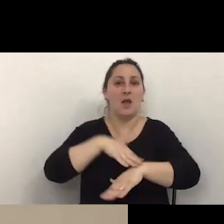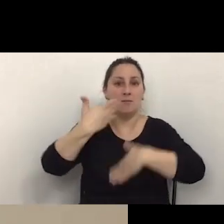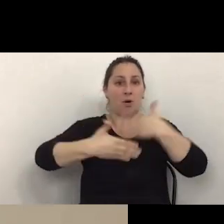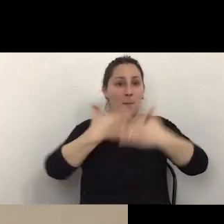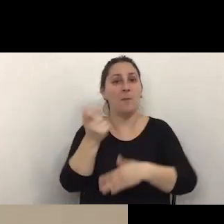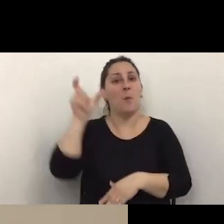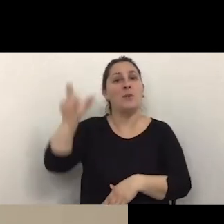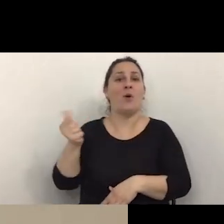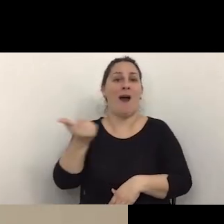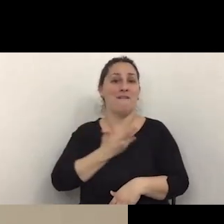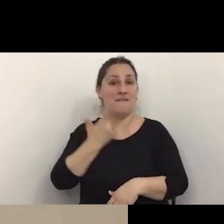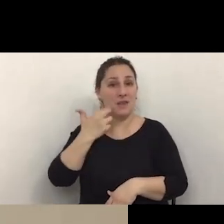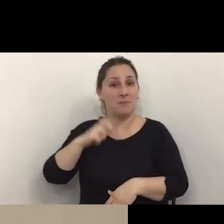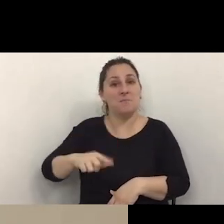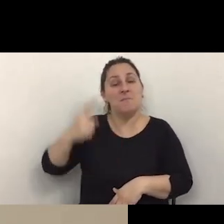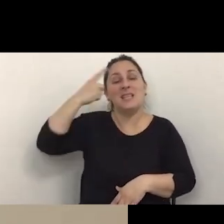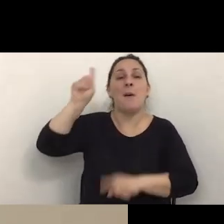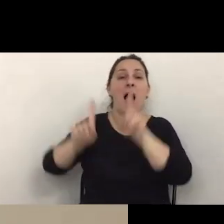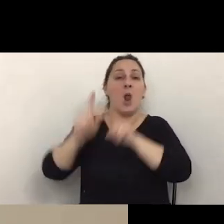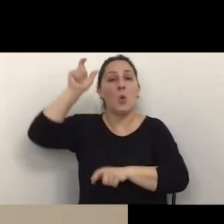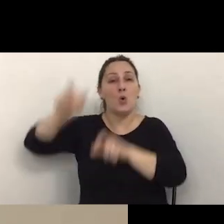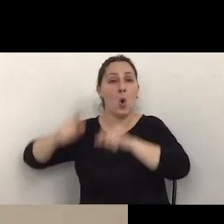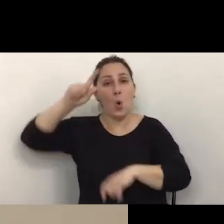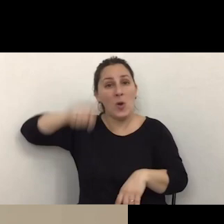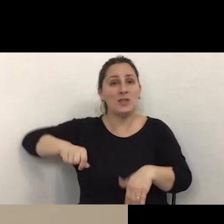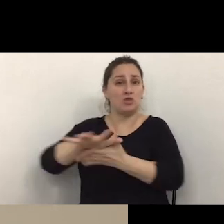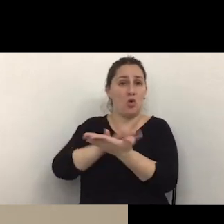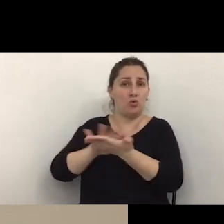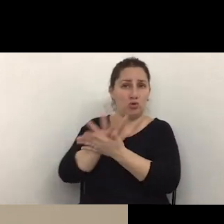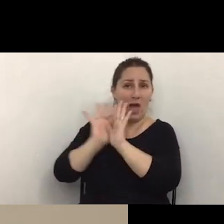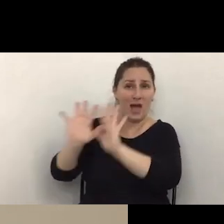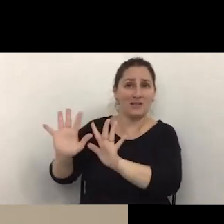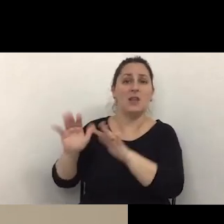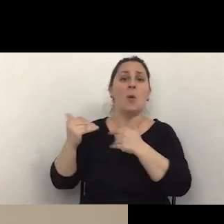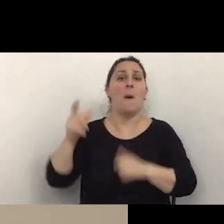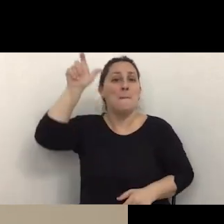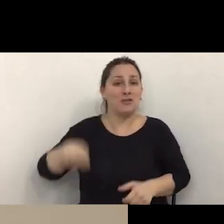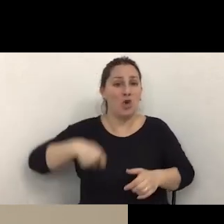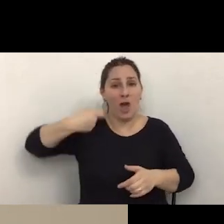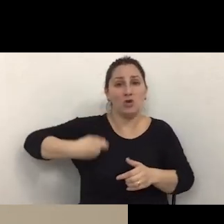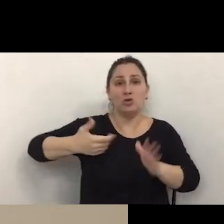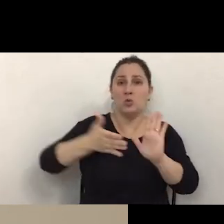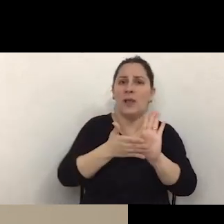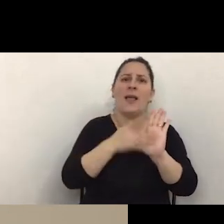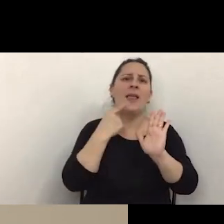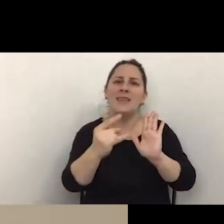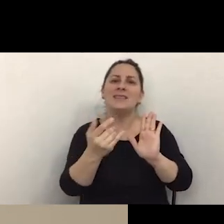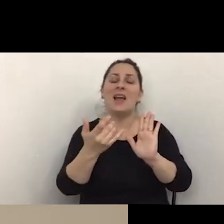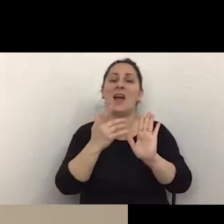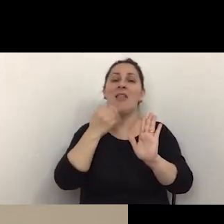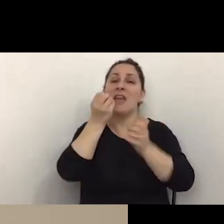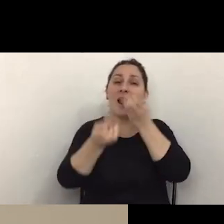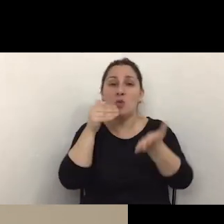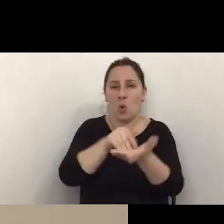fisco pretendía, y algunos jueces han resuelto de esa manera, que como el contribuyente había rectificado las declaraciones